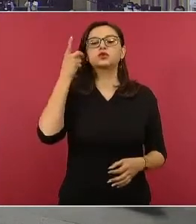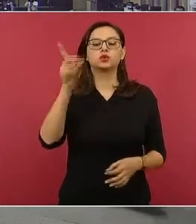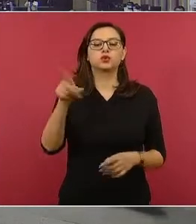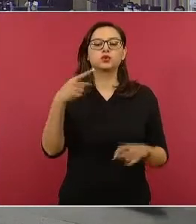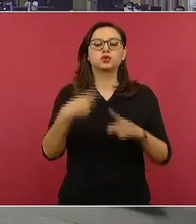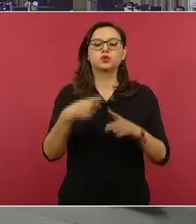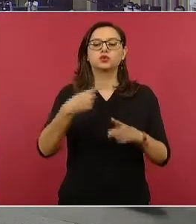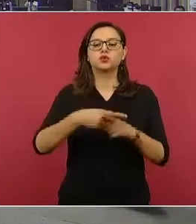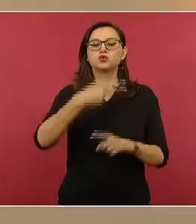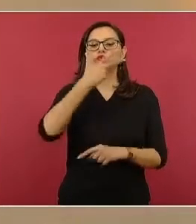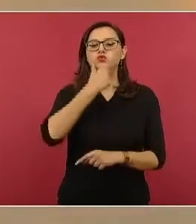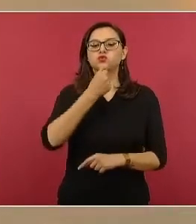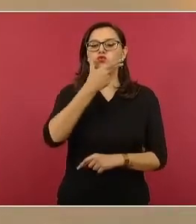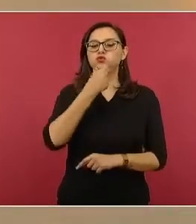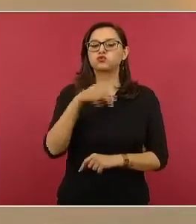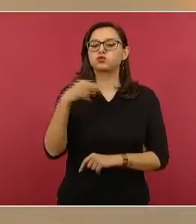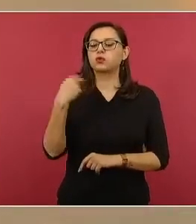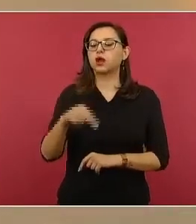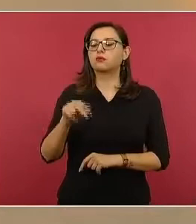que fue